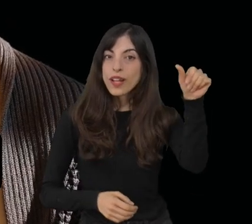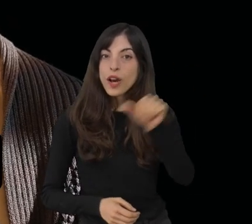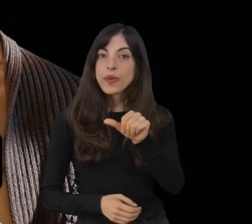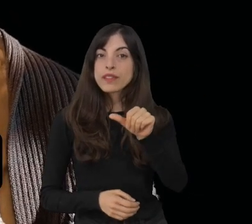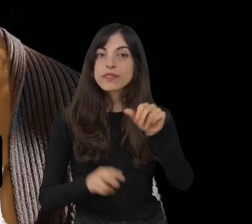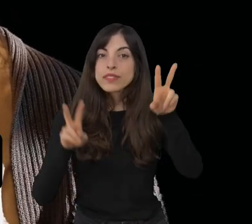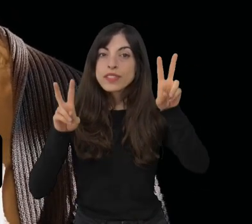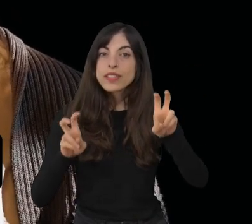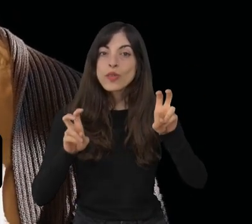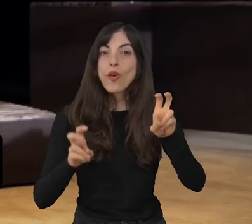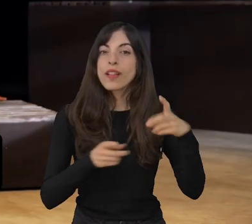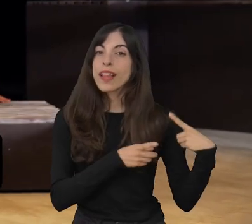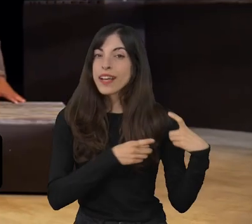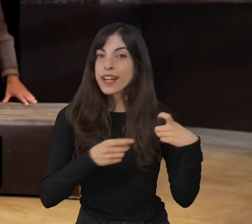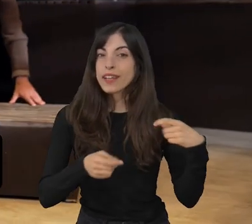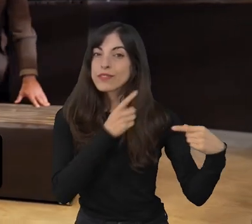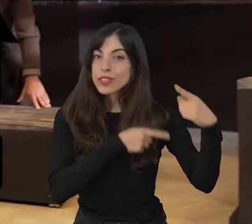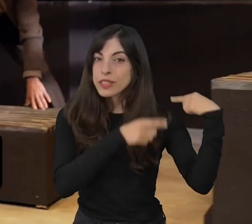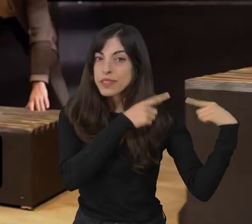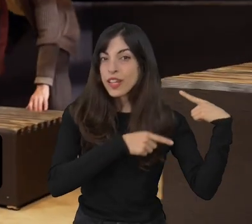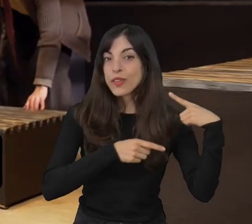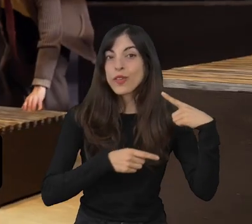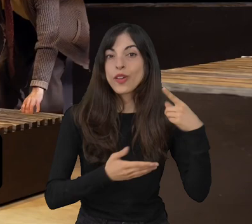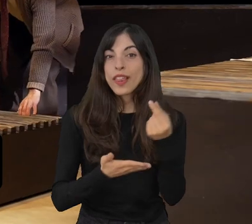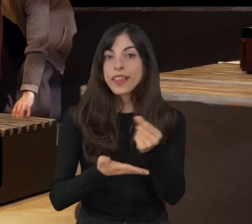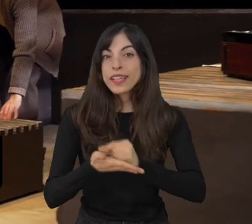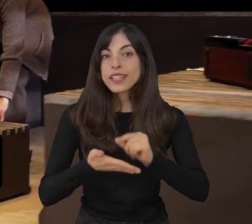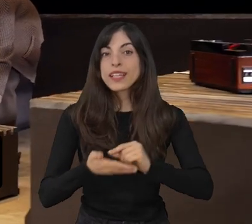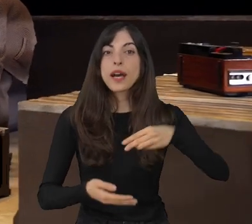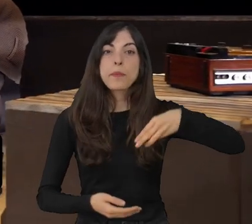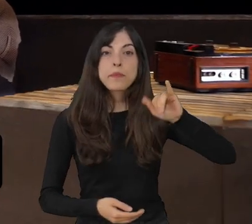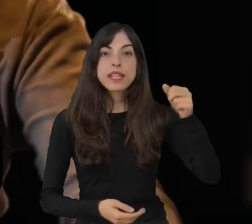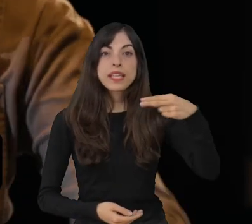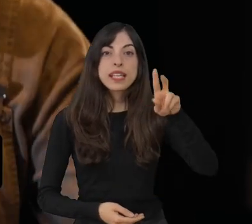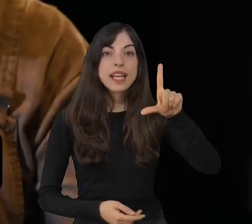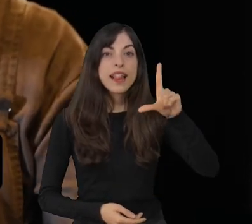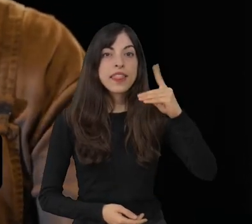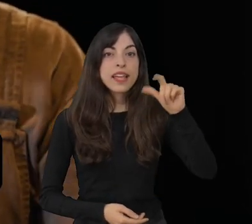guerras de nuestros antepasados de Miguel de Libes, con una adaptación de Eduardo Galán.